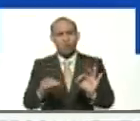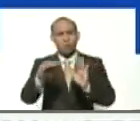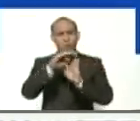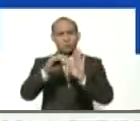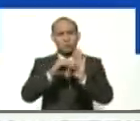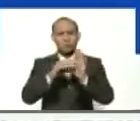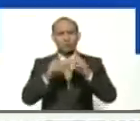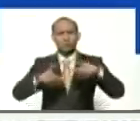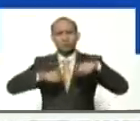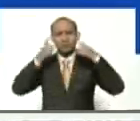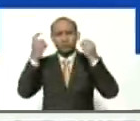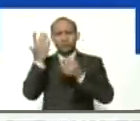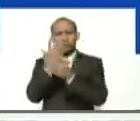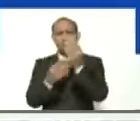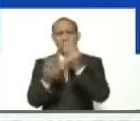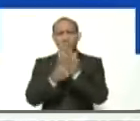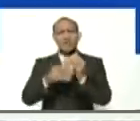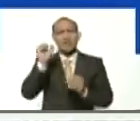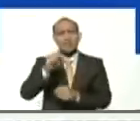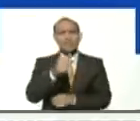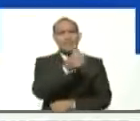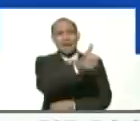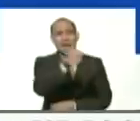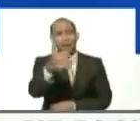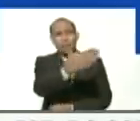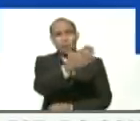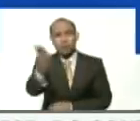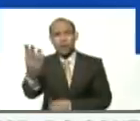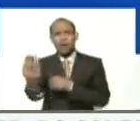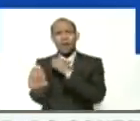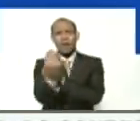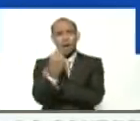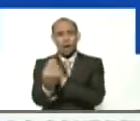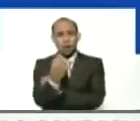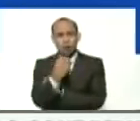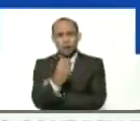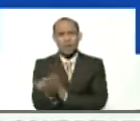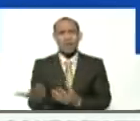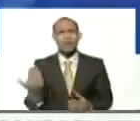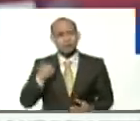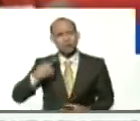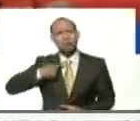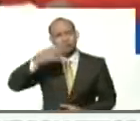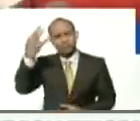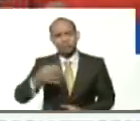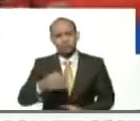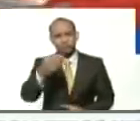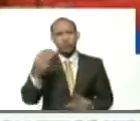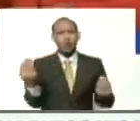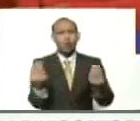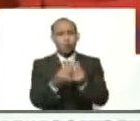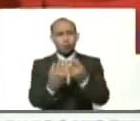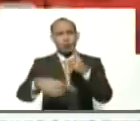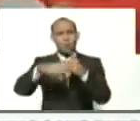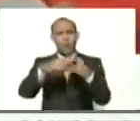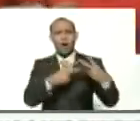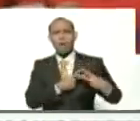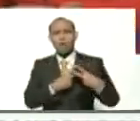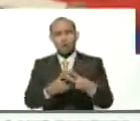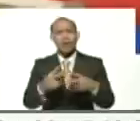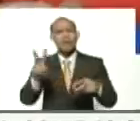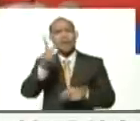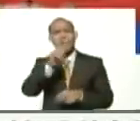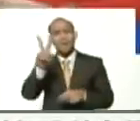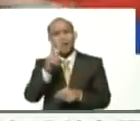si nos cuidamos si cada uno de nosotros nos cuidamos yo estoy segura que sumando voluntades venezuela saldrá